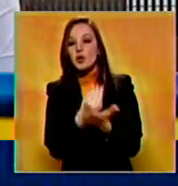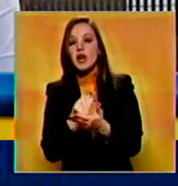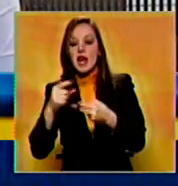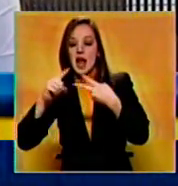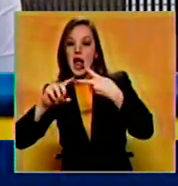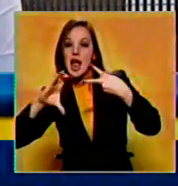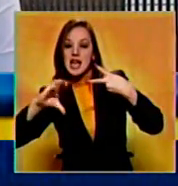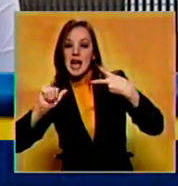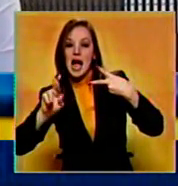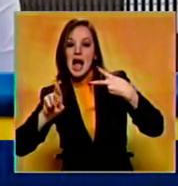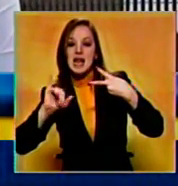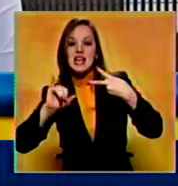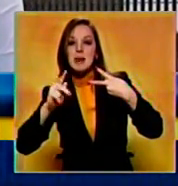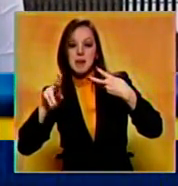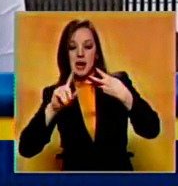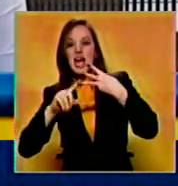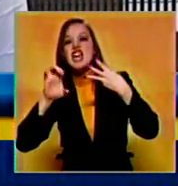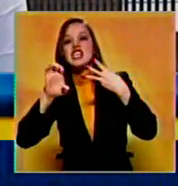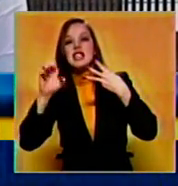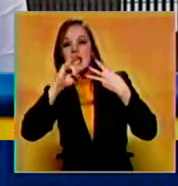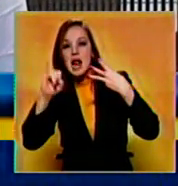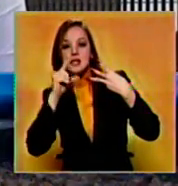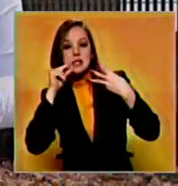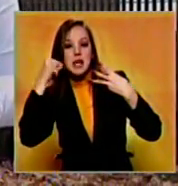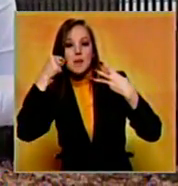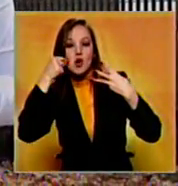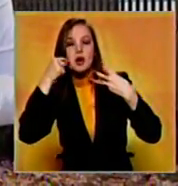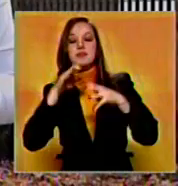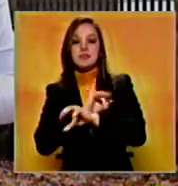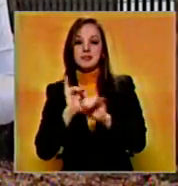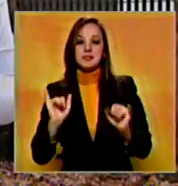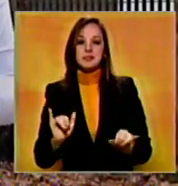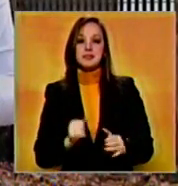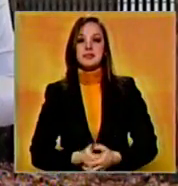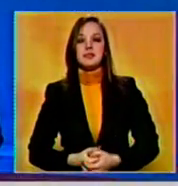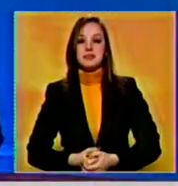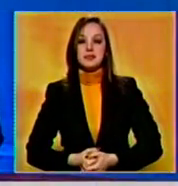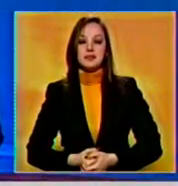Caripe y Ezequiel Zamora. Desde el estado de Monagas, Betsy Betancourt, Noticiero Venevisión.